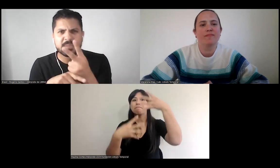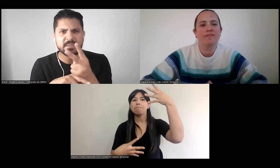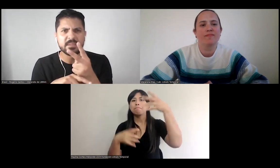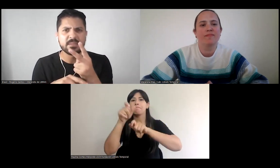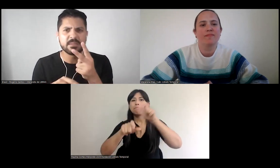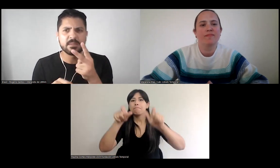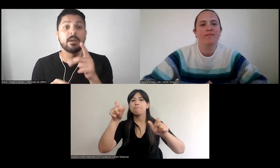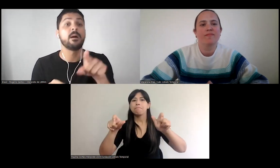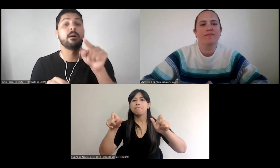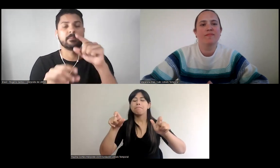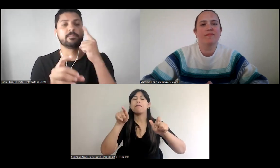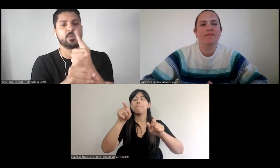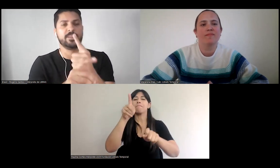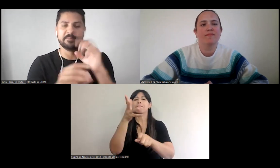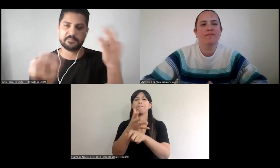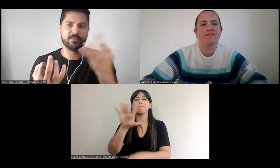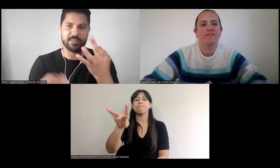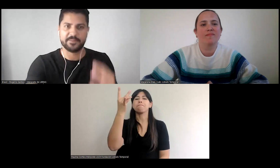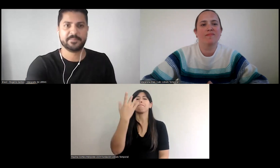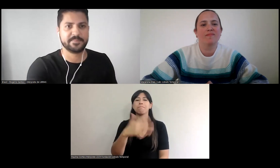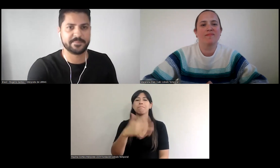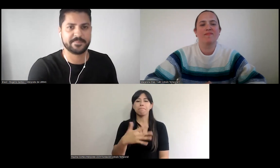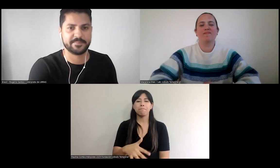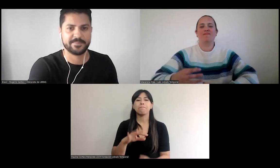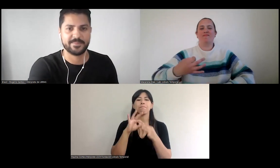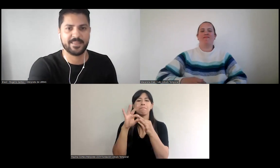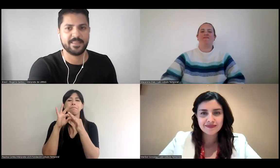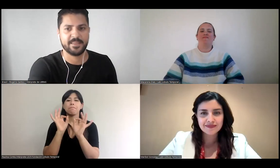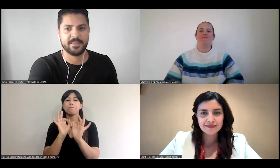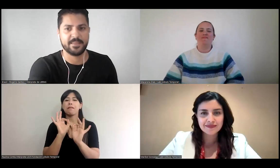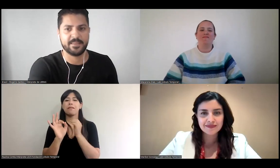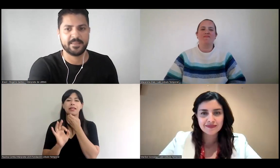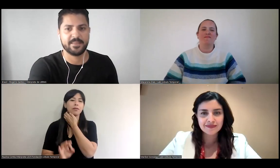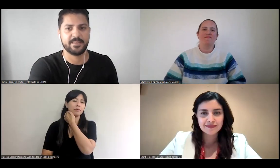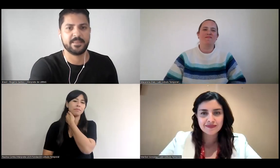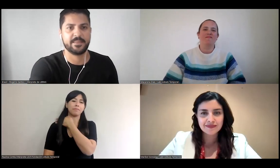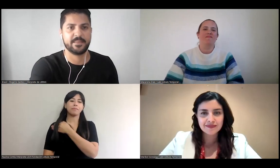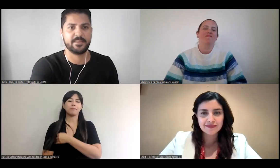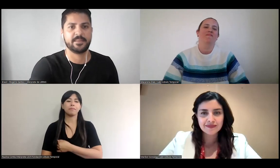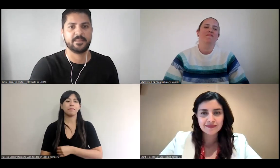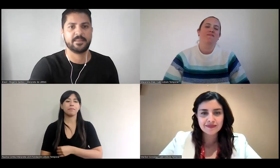ahí está, perfecto, muchas gracias, añadirás destacado.